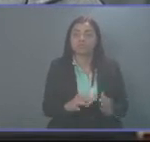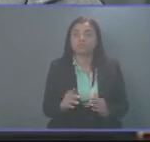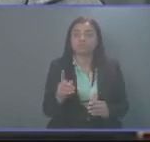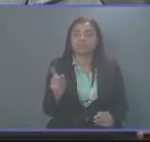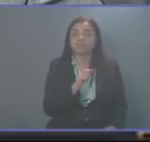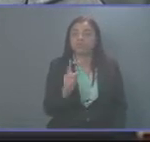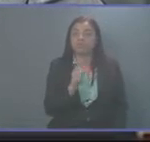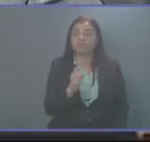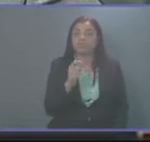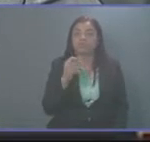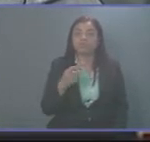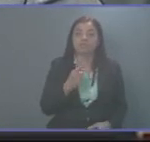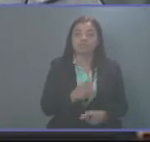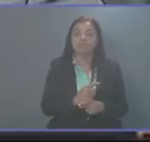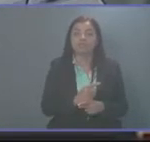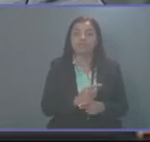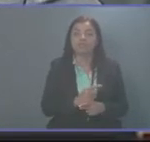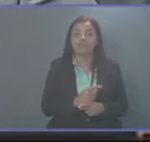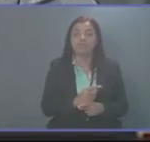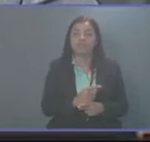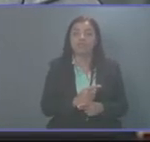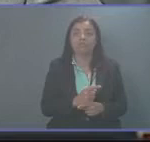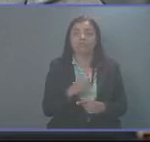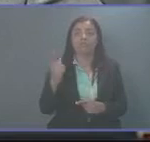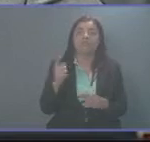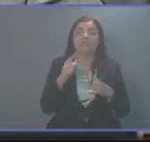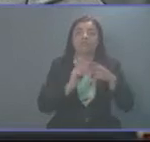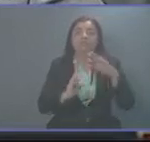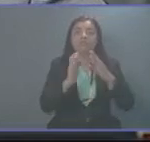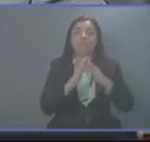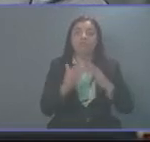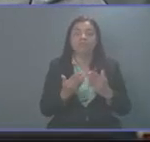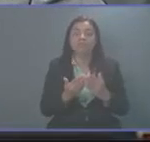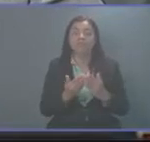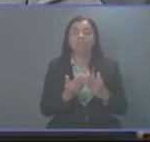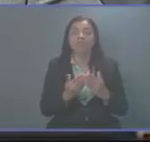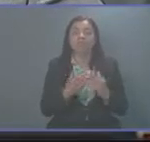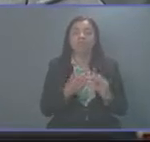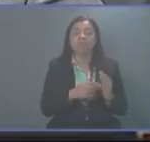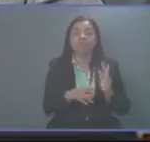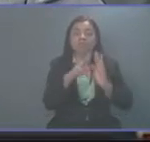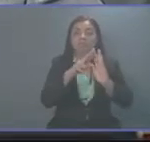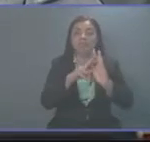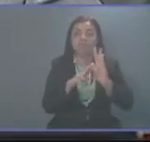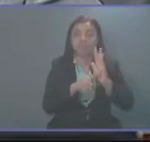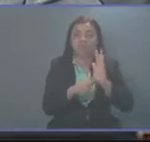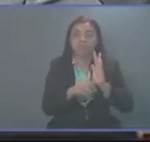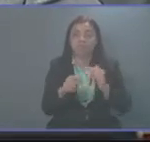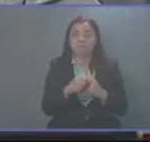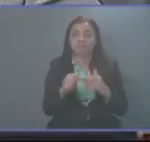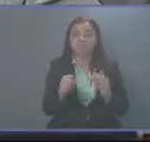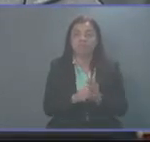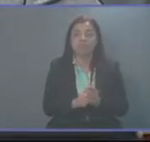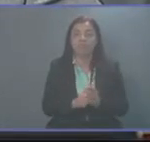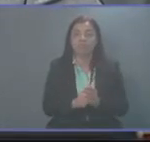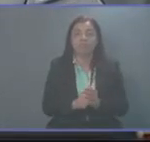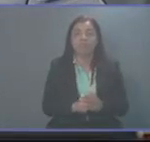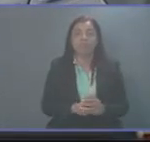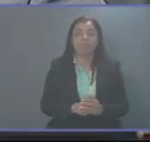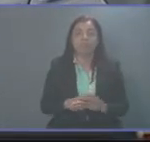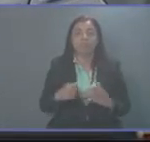no es el que establece ni la Constitución ni el reglamento interno de la Asamblea. Ha